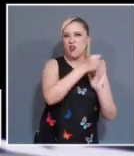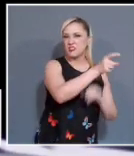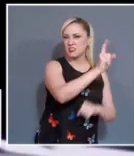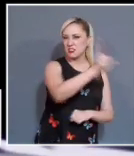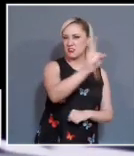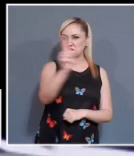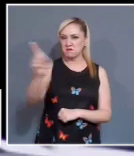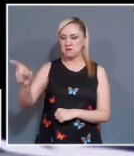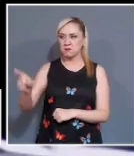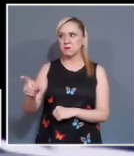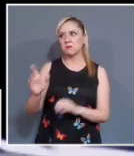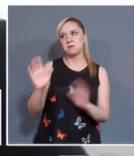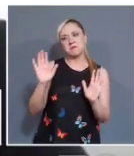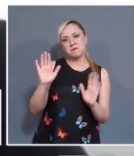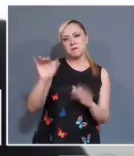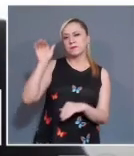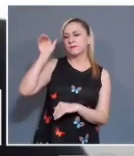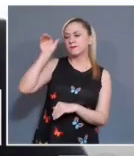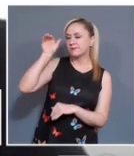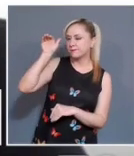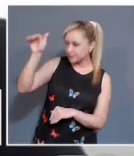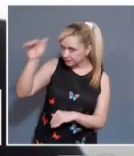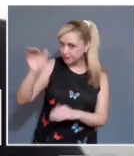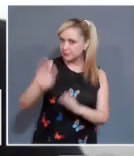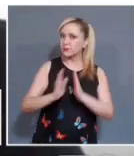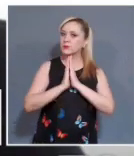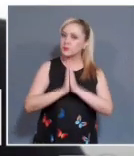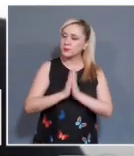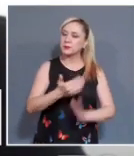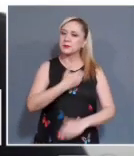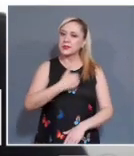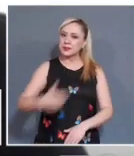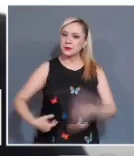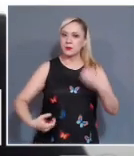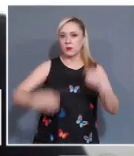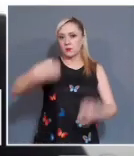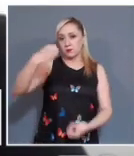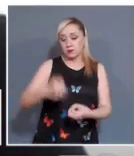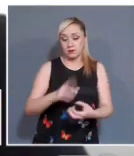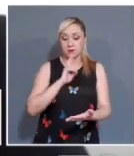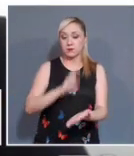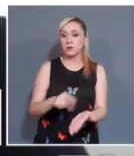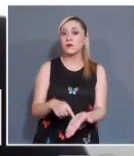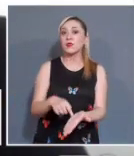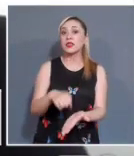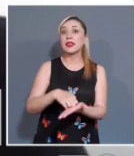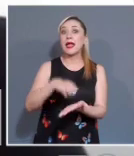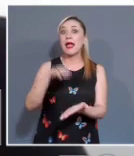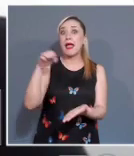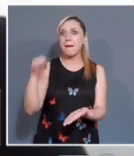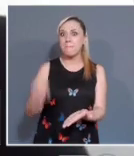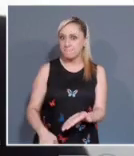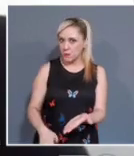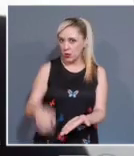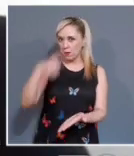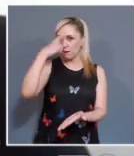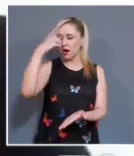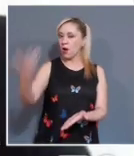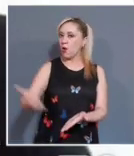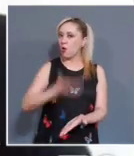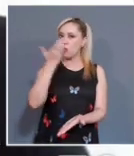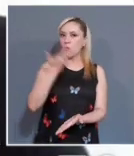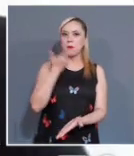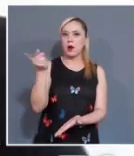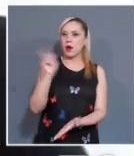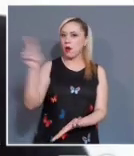una llamada de atención al titular del Ejecutivo, representa un antecedente prometedor contra la práctica de estigmatizar a la